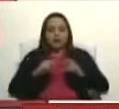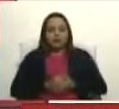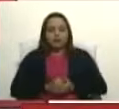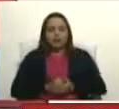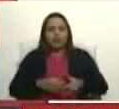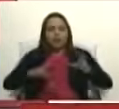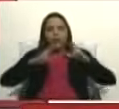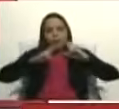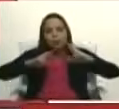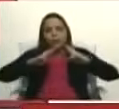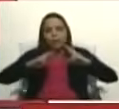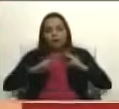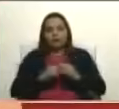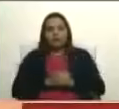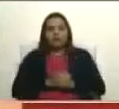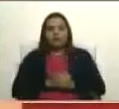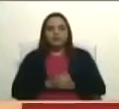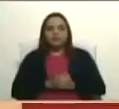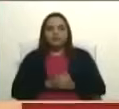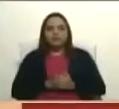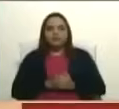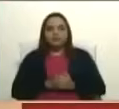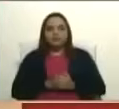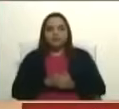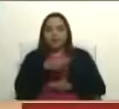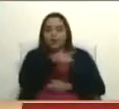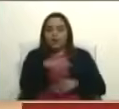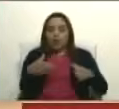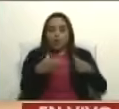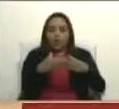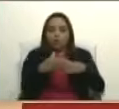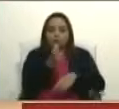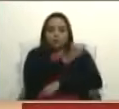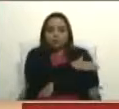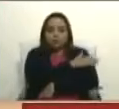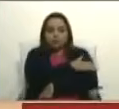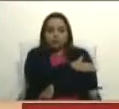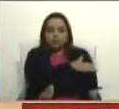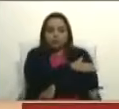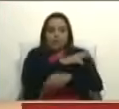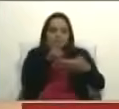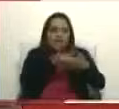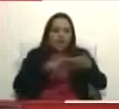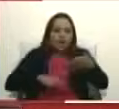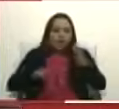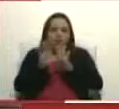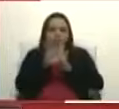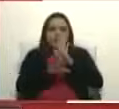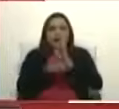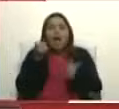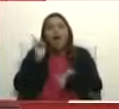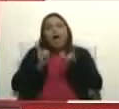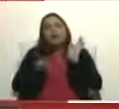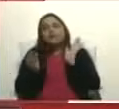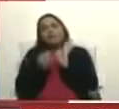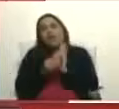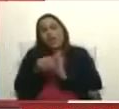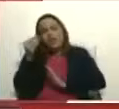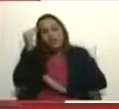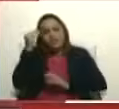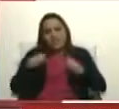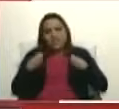Ojalá que ese sector opositor se lea la Constitución alguna vez en la vida. Ojalá